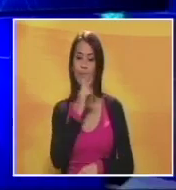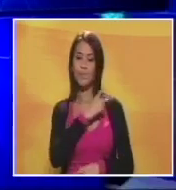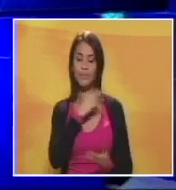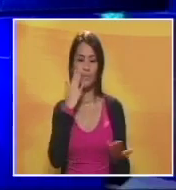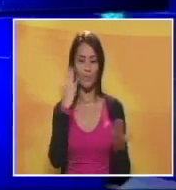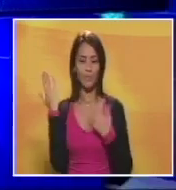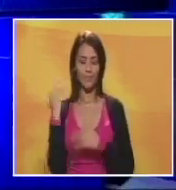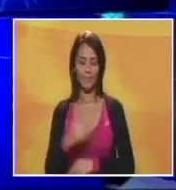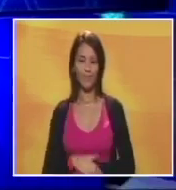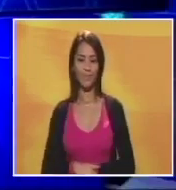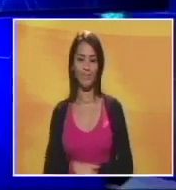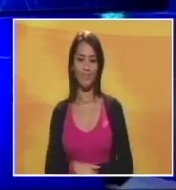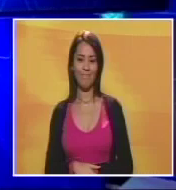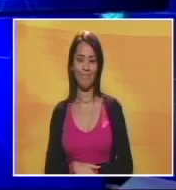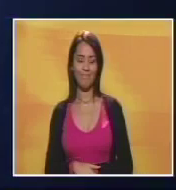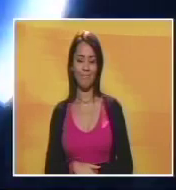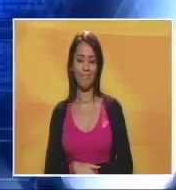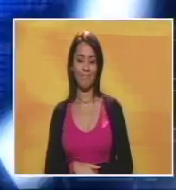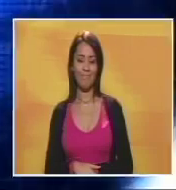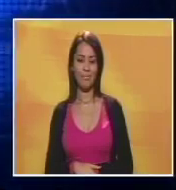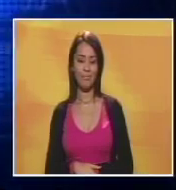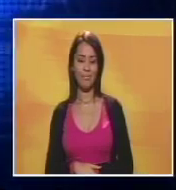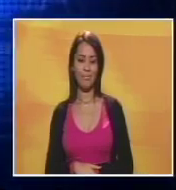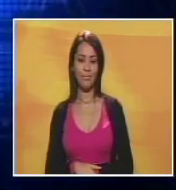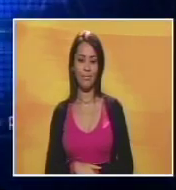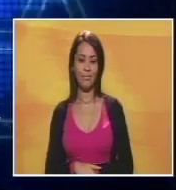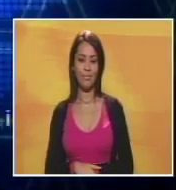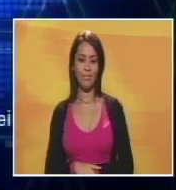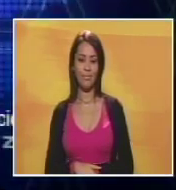una próxima entrega de Vida y Salud.